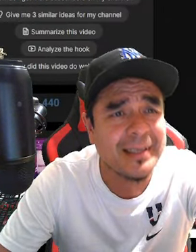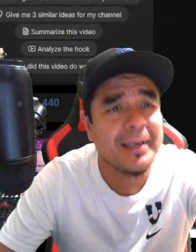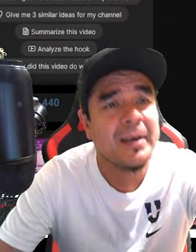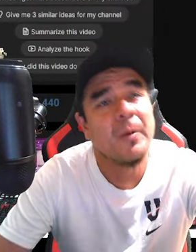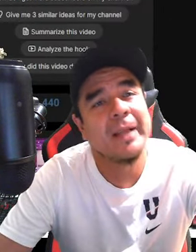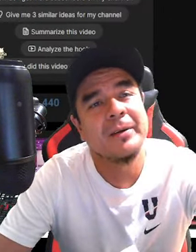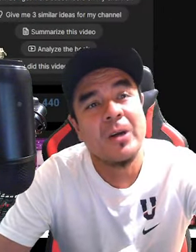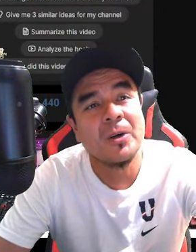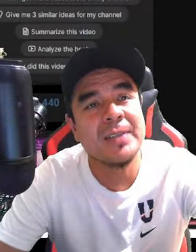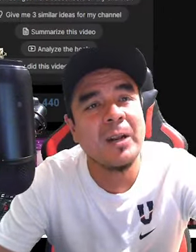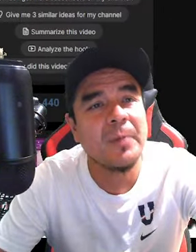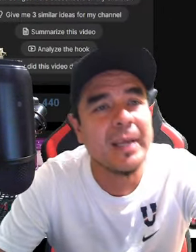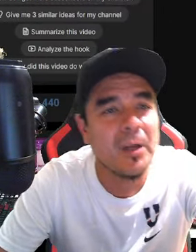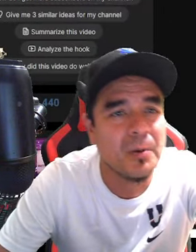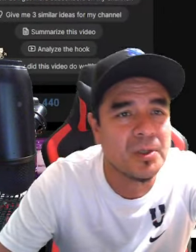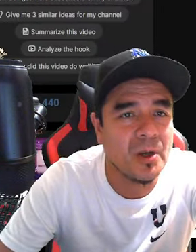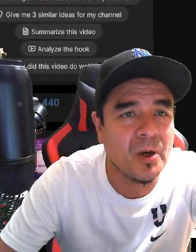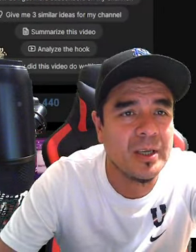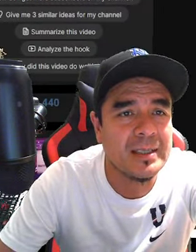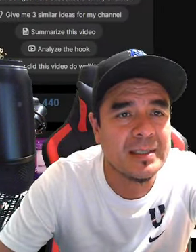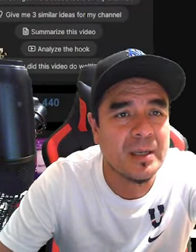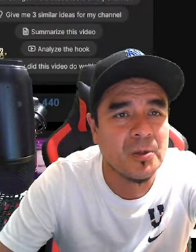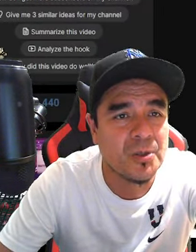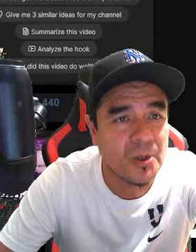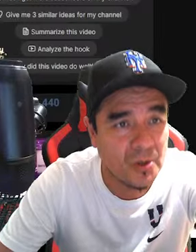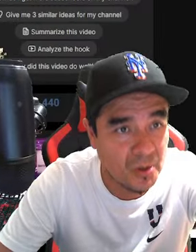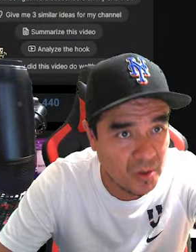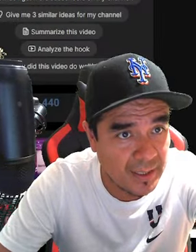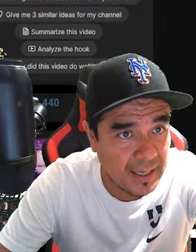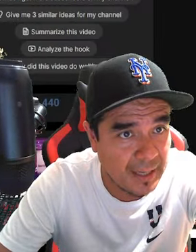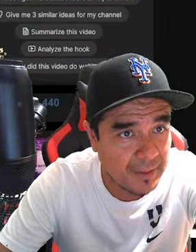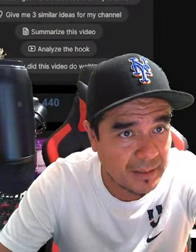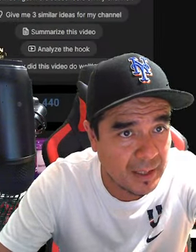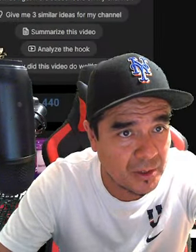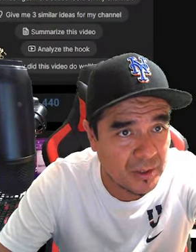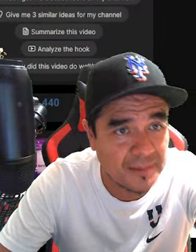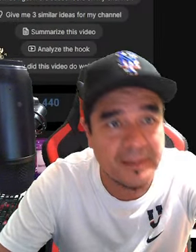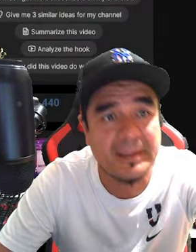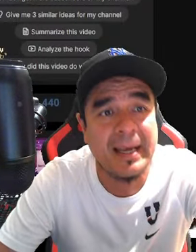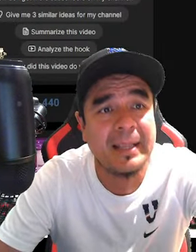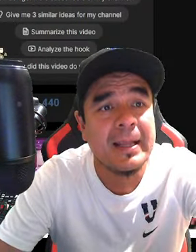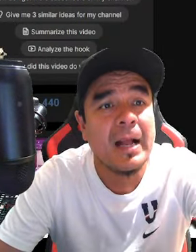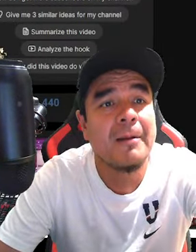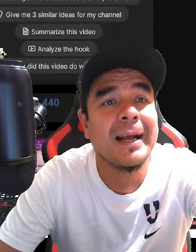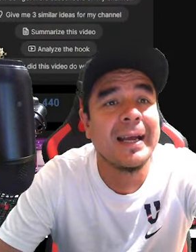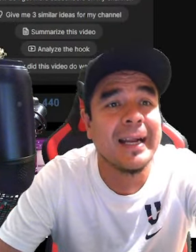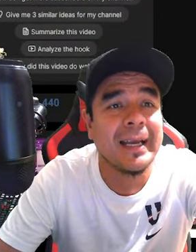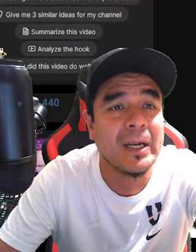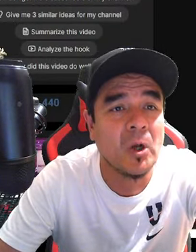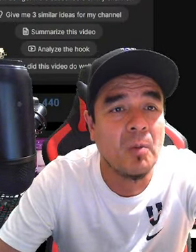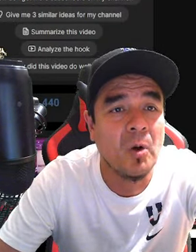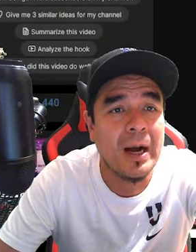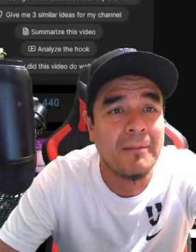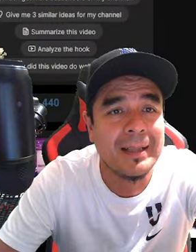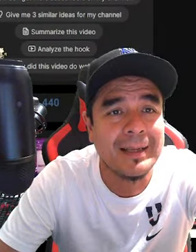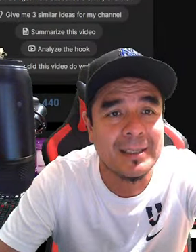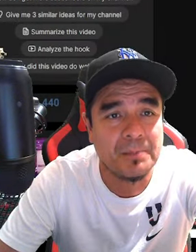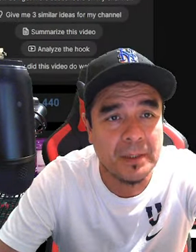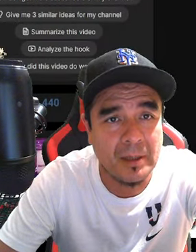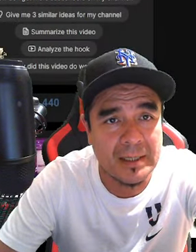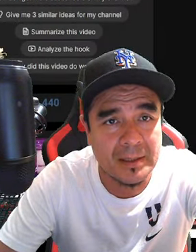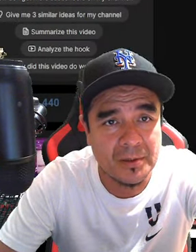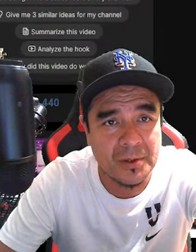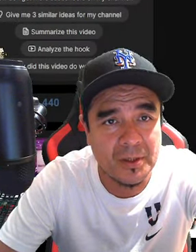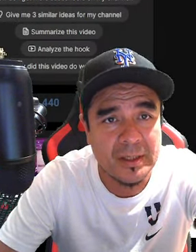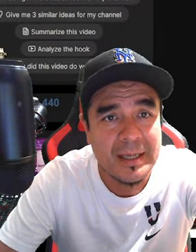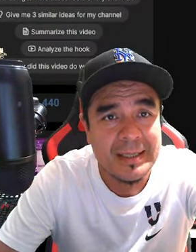disiente. Bueno, Gonzalo Villalobos, hoy se lució Noroña. Alberta, yo, es verdad. Blanca Rangel, ¿cómo hablan de respeto